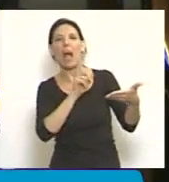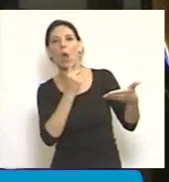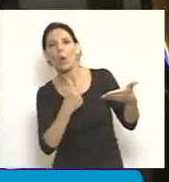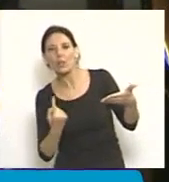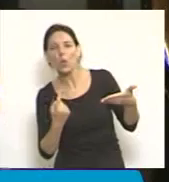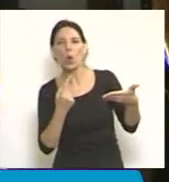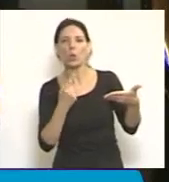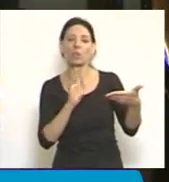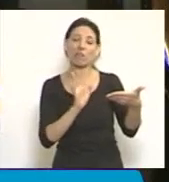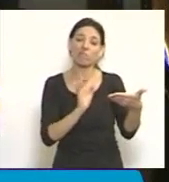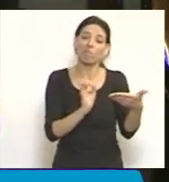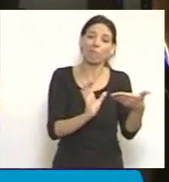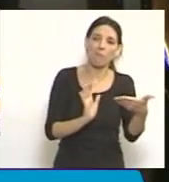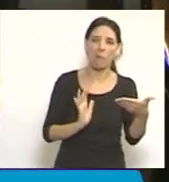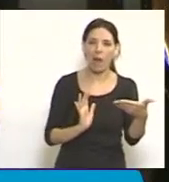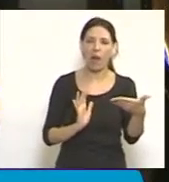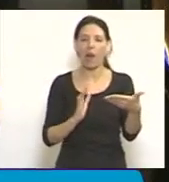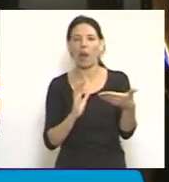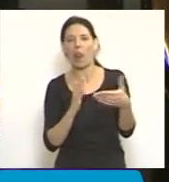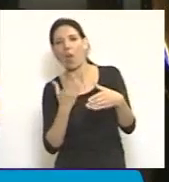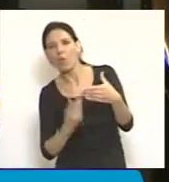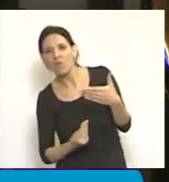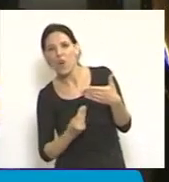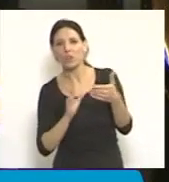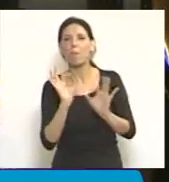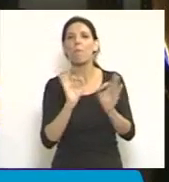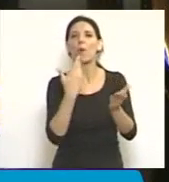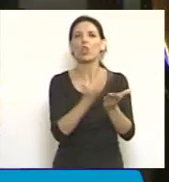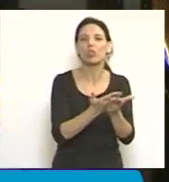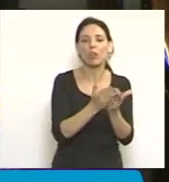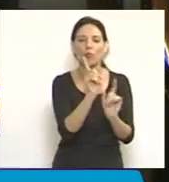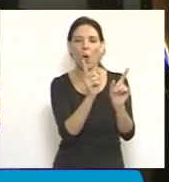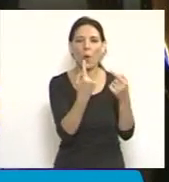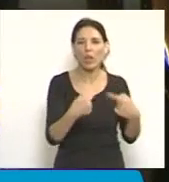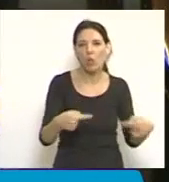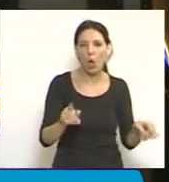hemos hecho una disidencia con algunas